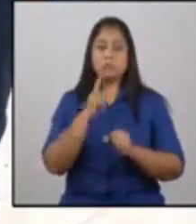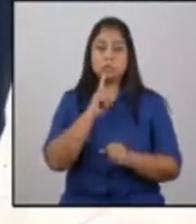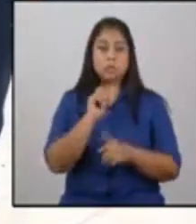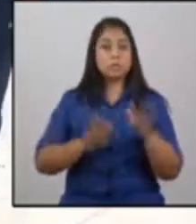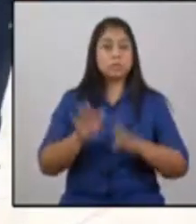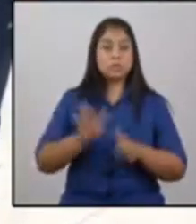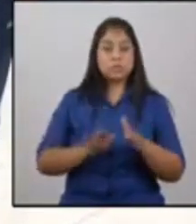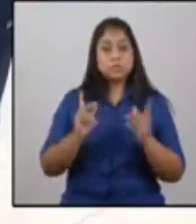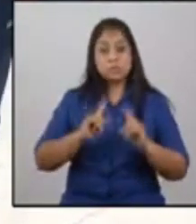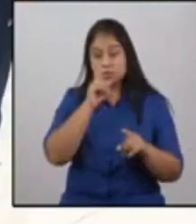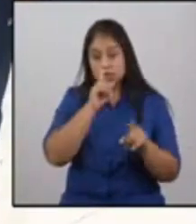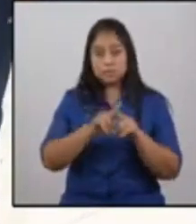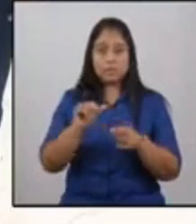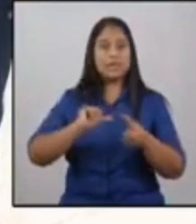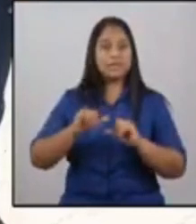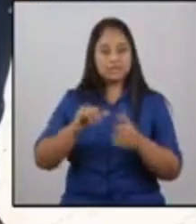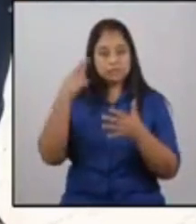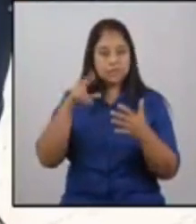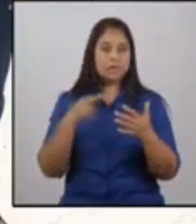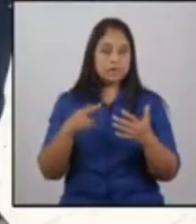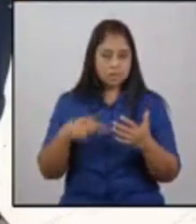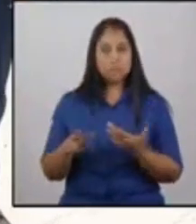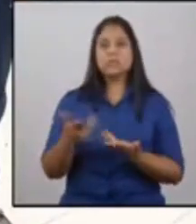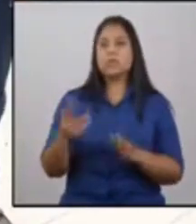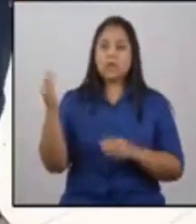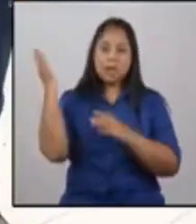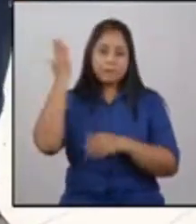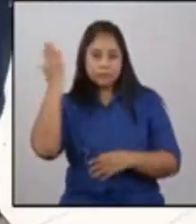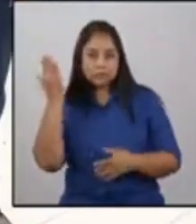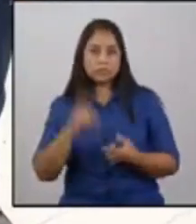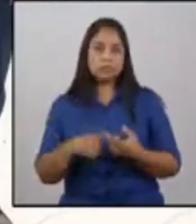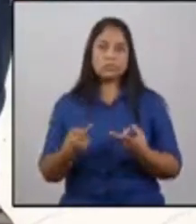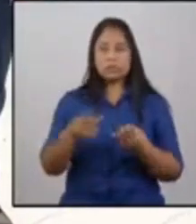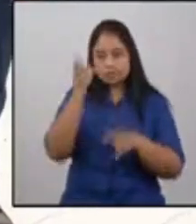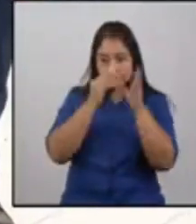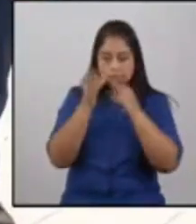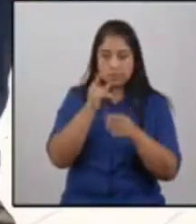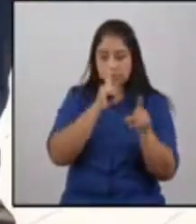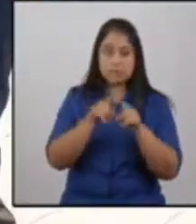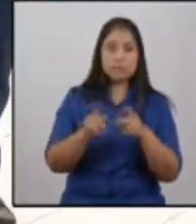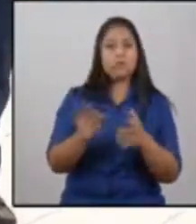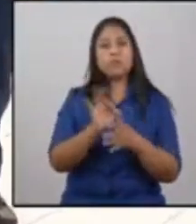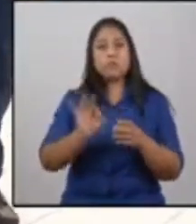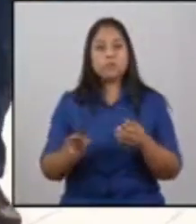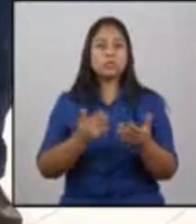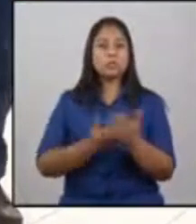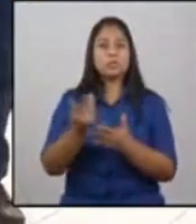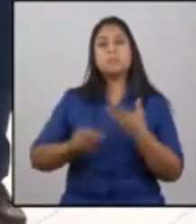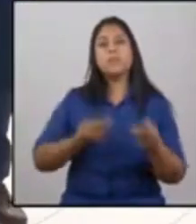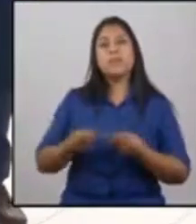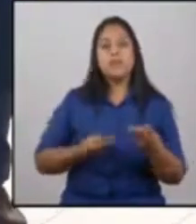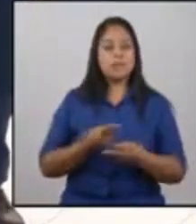condiciones, pero sobre todo acceso a los recursos, a la capacitación y a la formulación de esos mercados que son